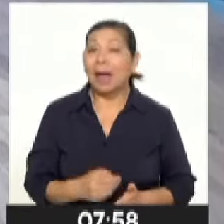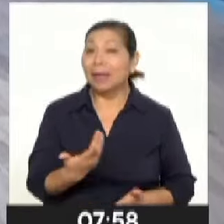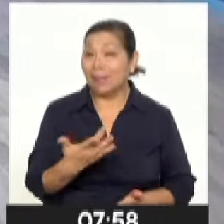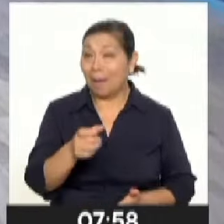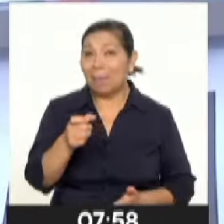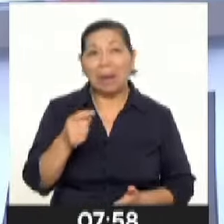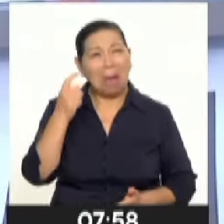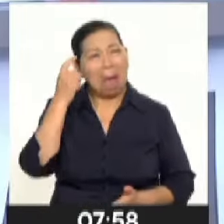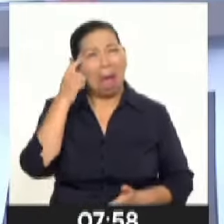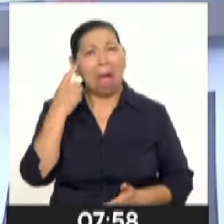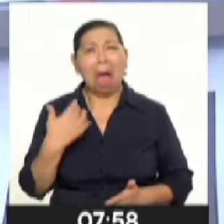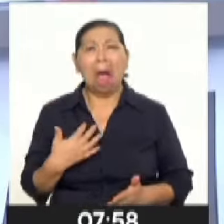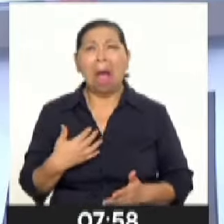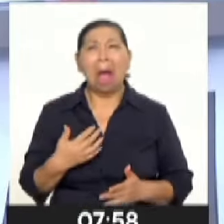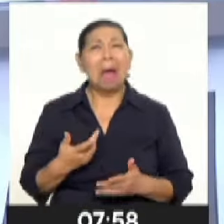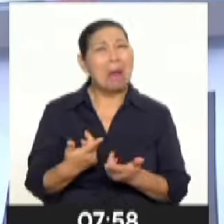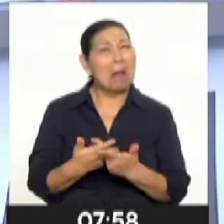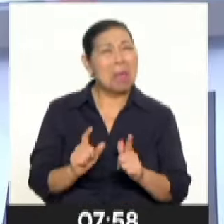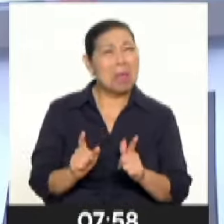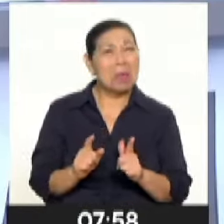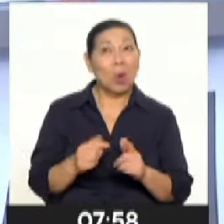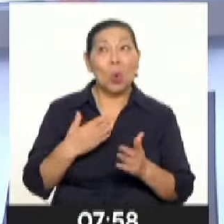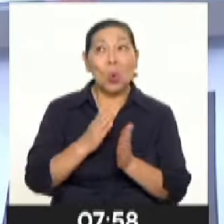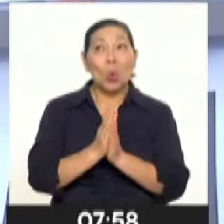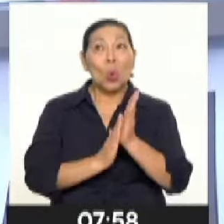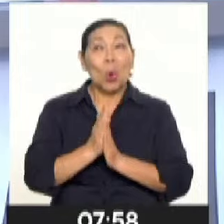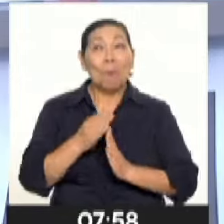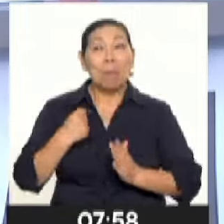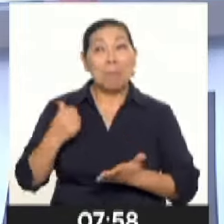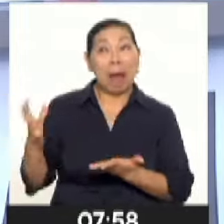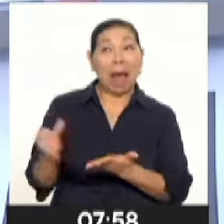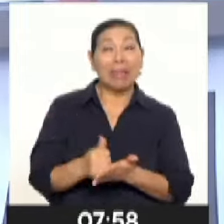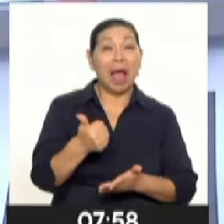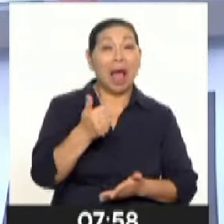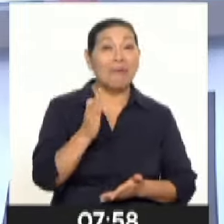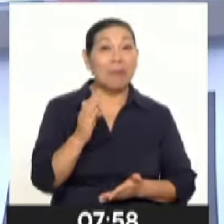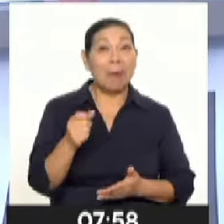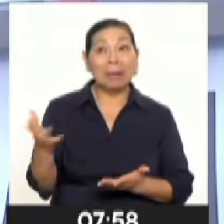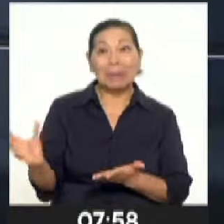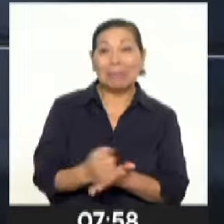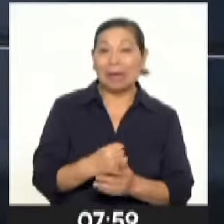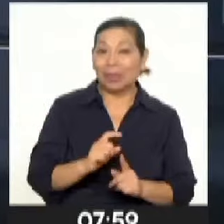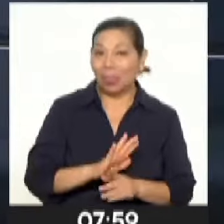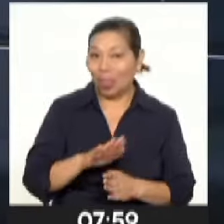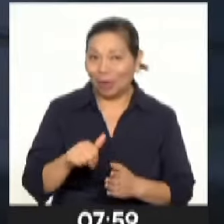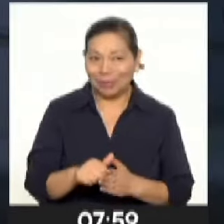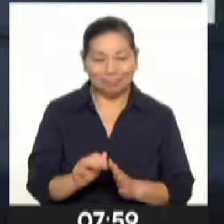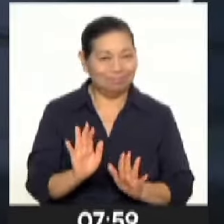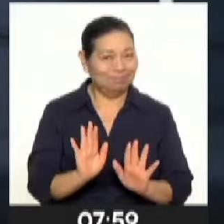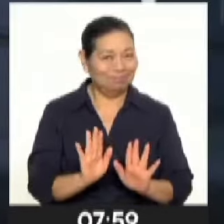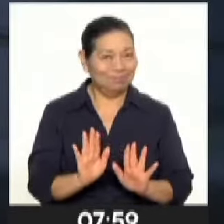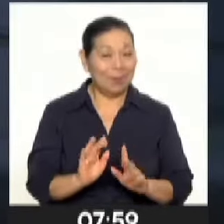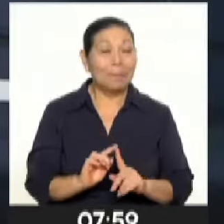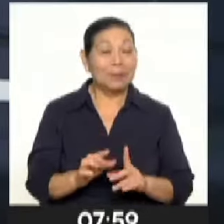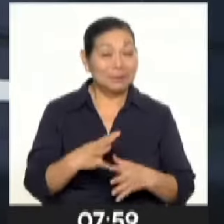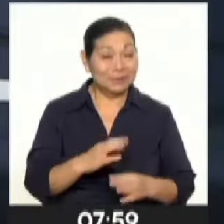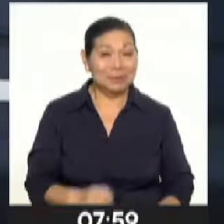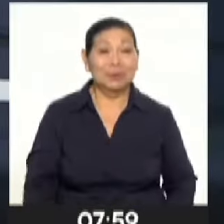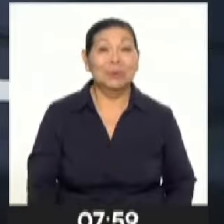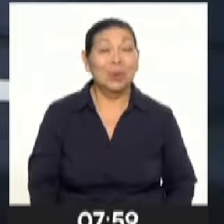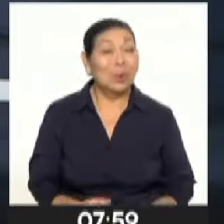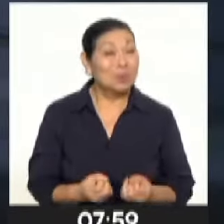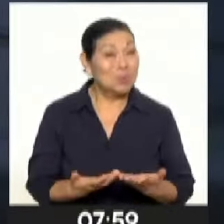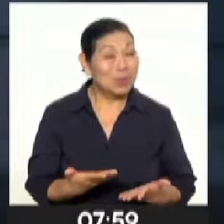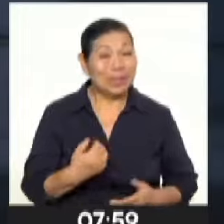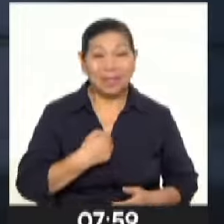ya está pensando, una séptima liberación, y le brillan los ojitos, ¿no? Voy a retirar mi platita. Sí, sí, interesante, porque es más